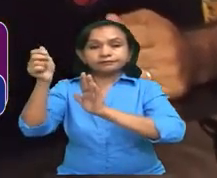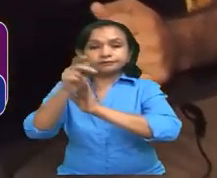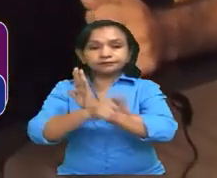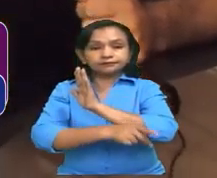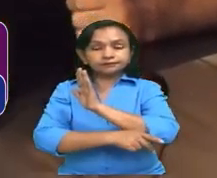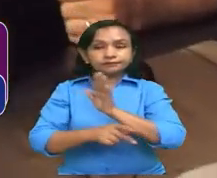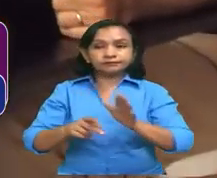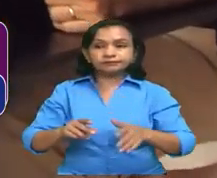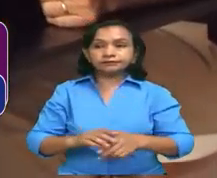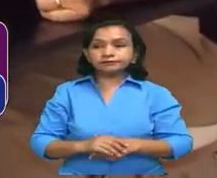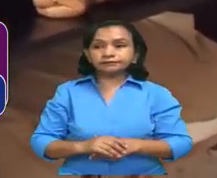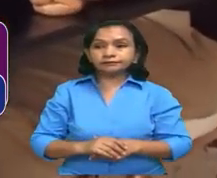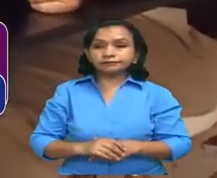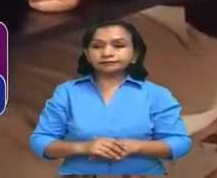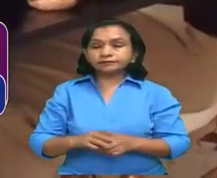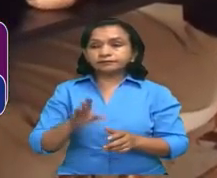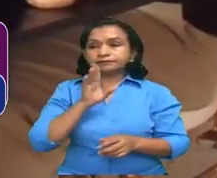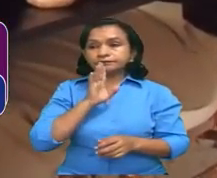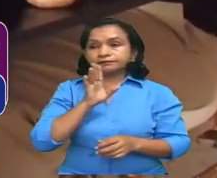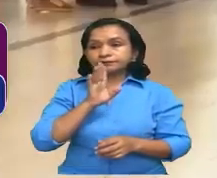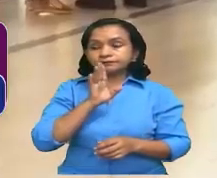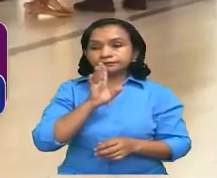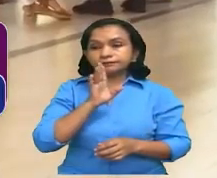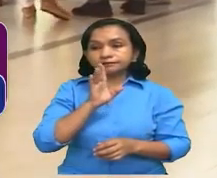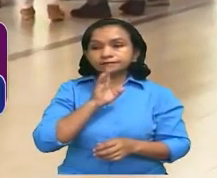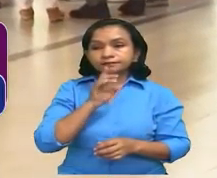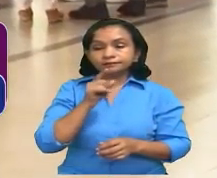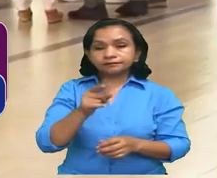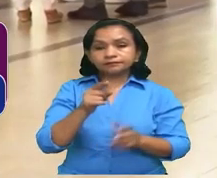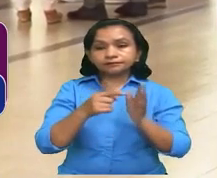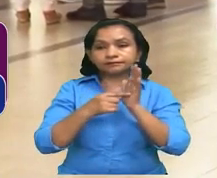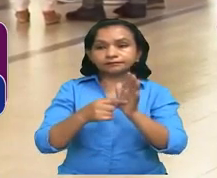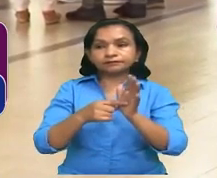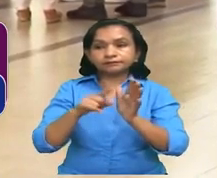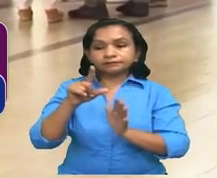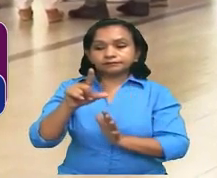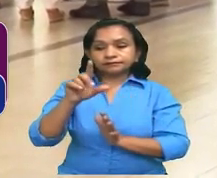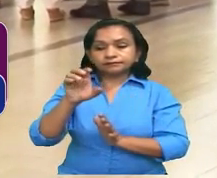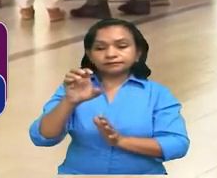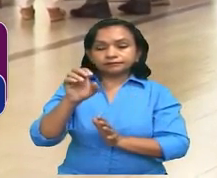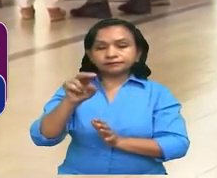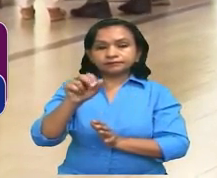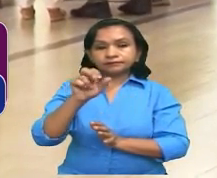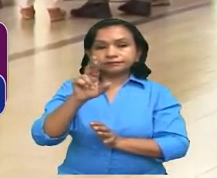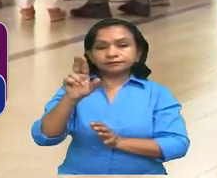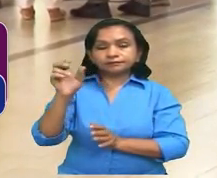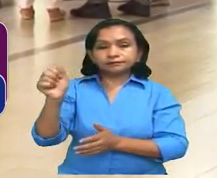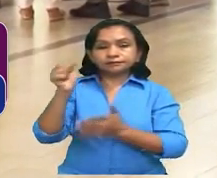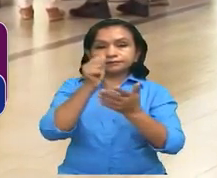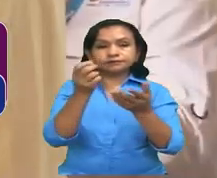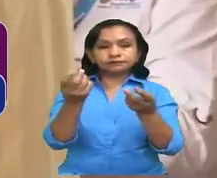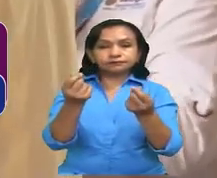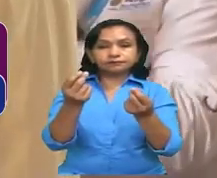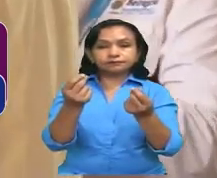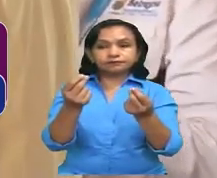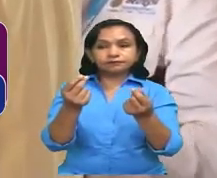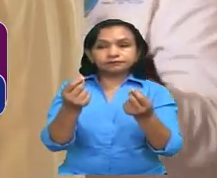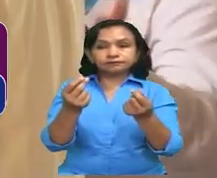partir de UNICATUR con estos mayoristas, y estamos hablando de alianzas de microempresas con